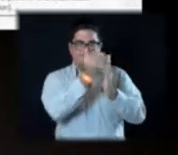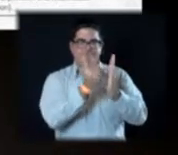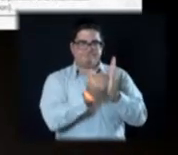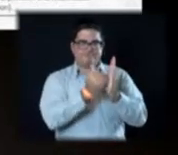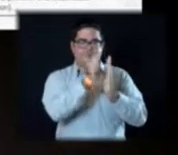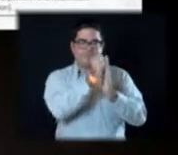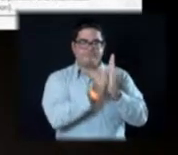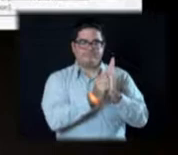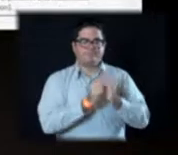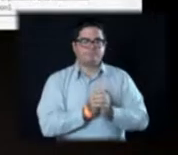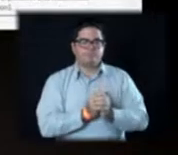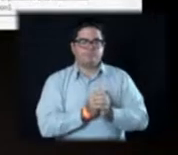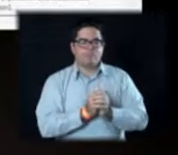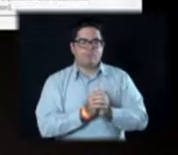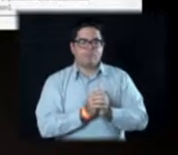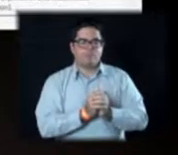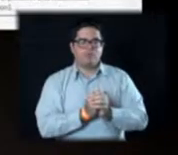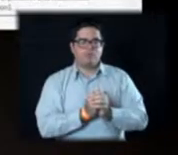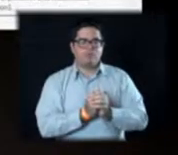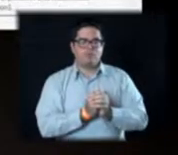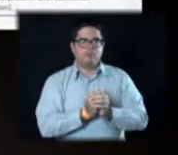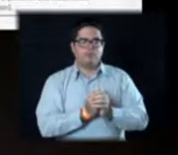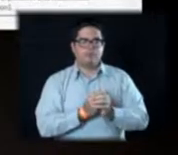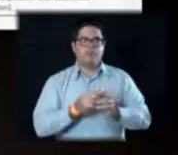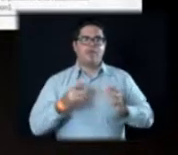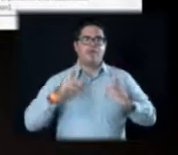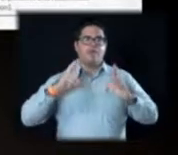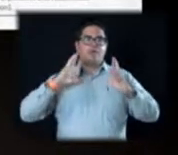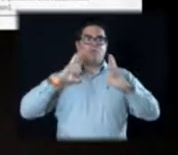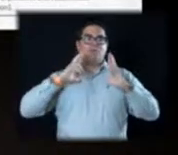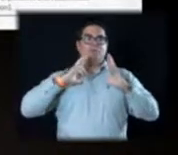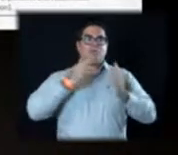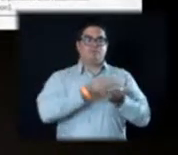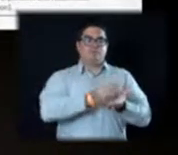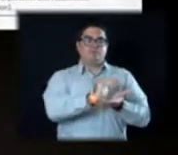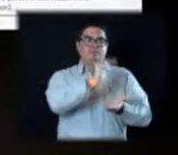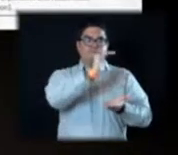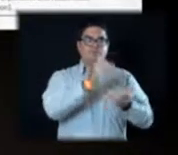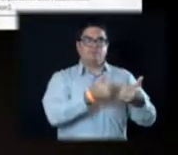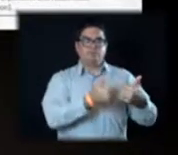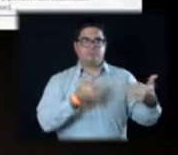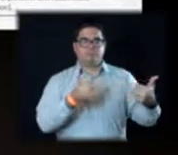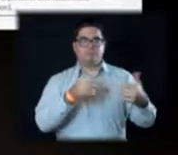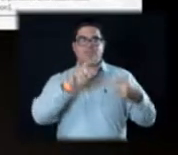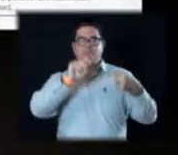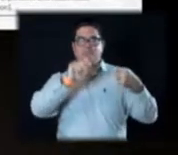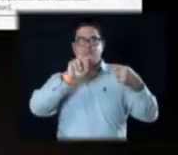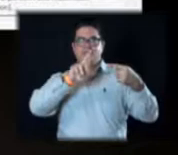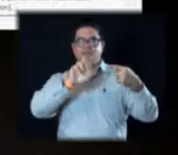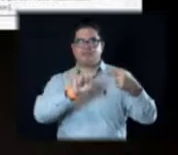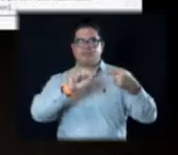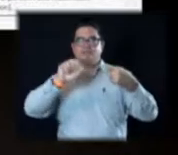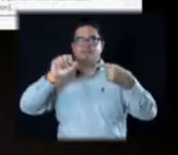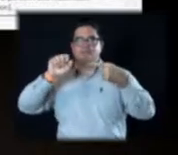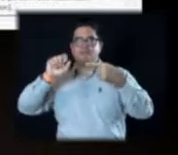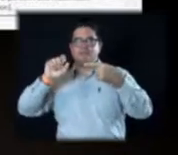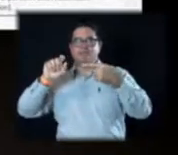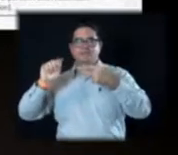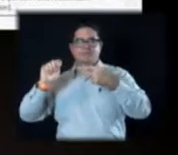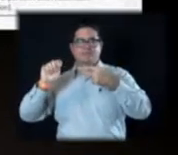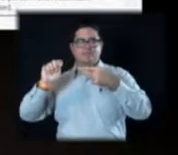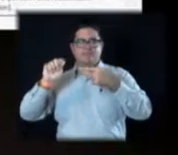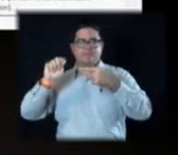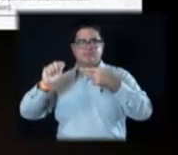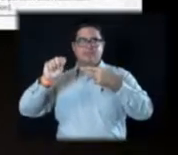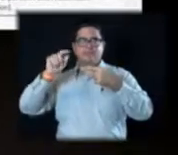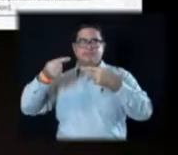algunas instrumentalidades como el sistema de retiro, el IRS, TRS, GRS, el Fondo del Seguro de